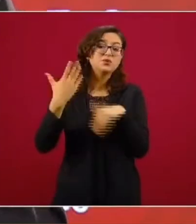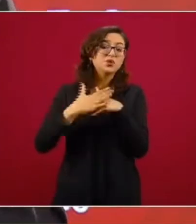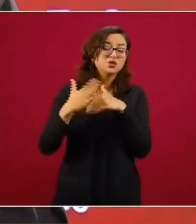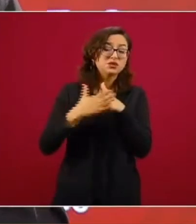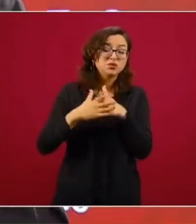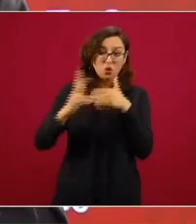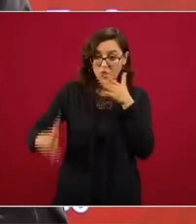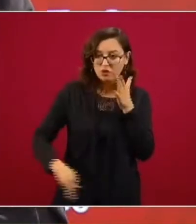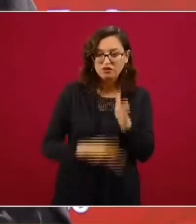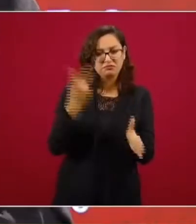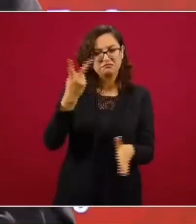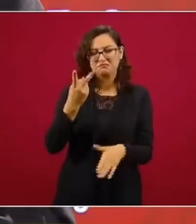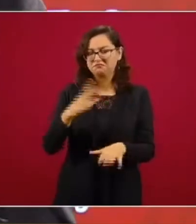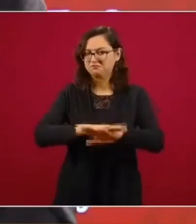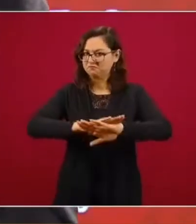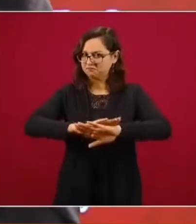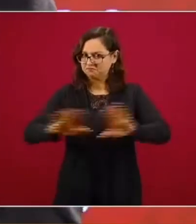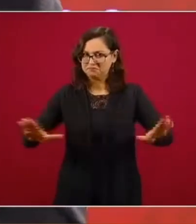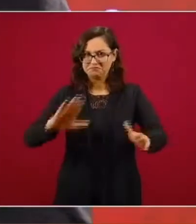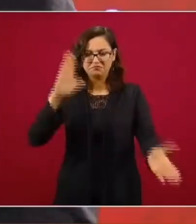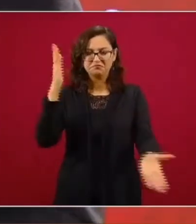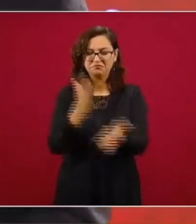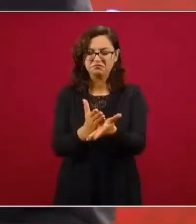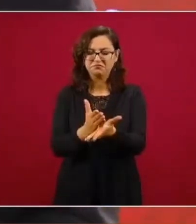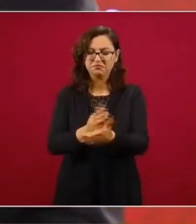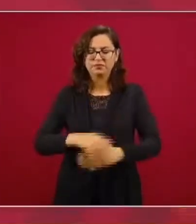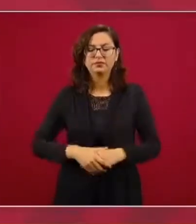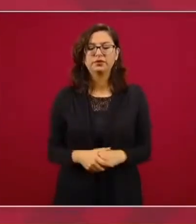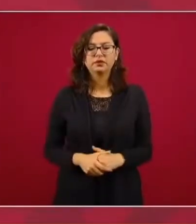primero. Lo segundo,